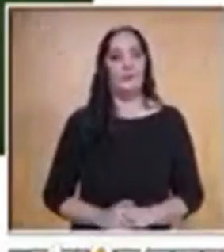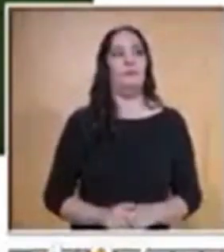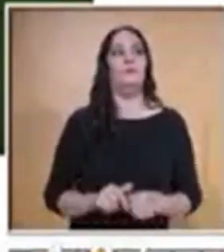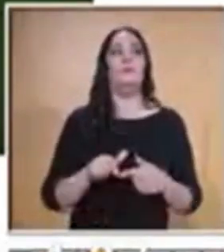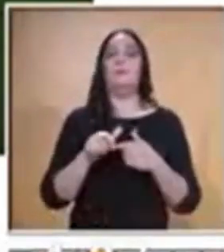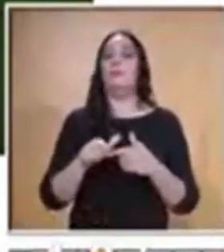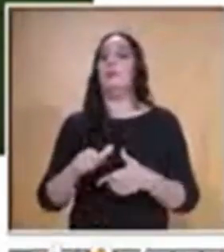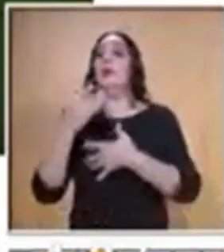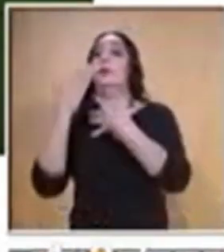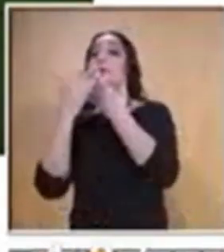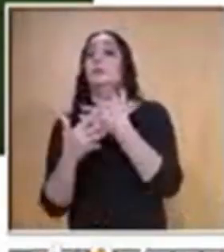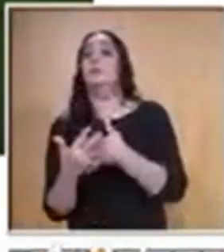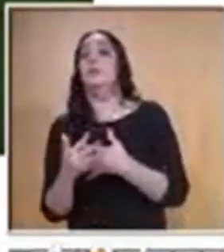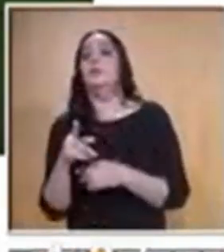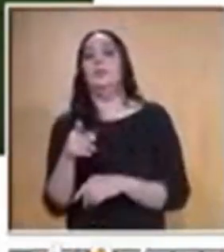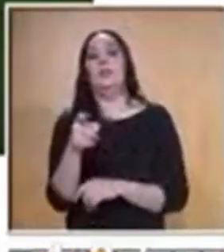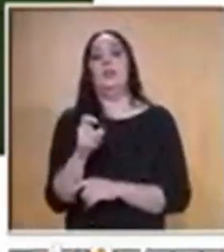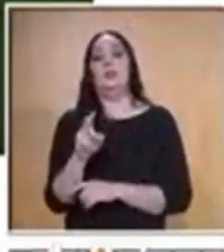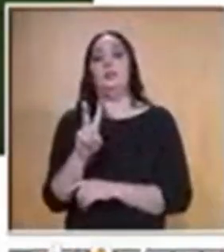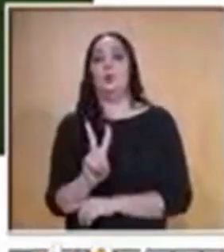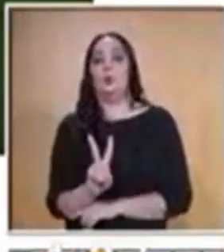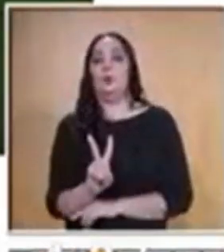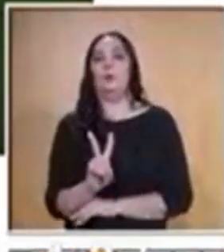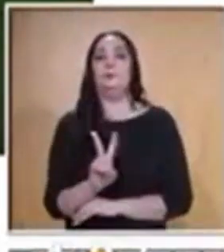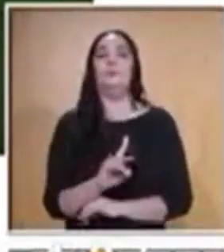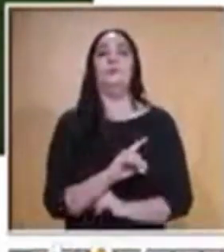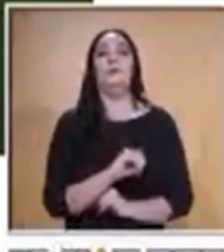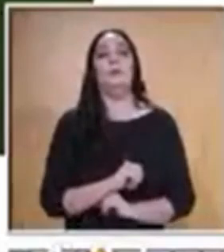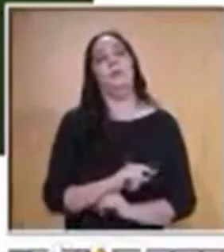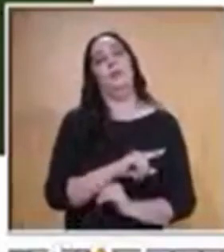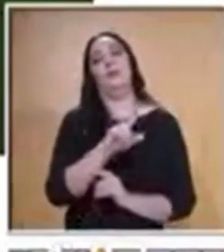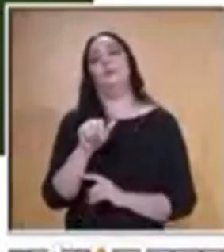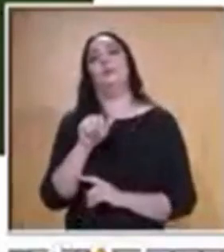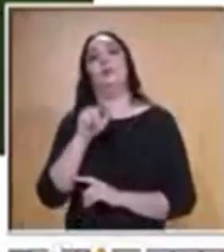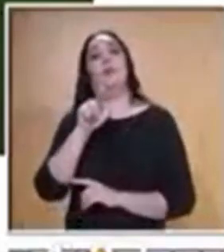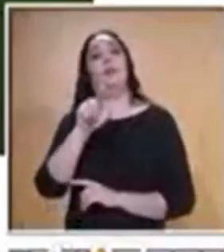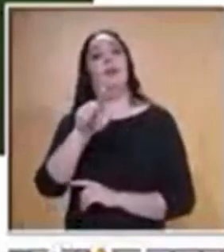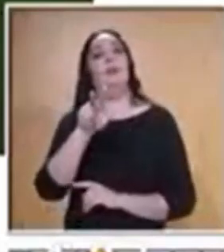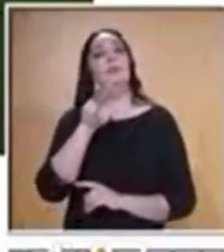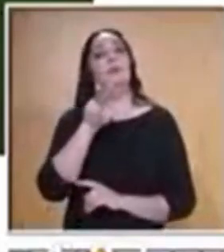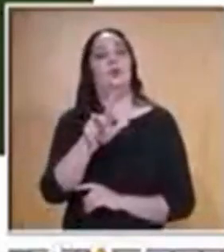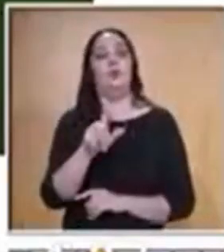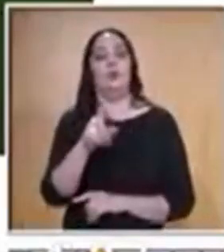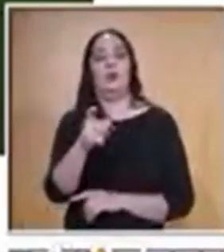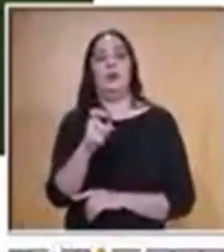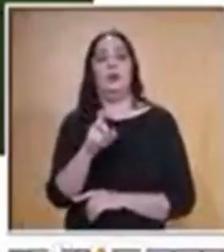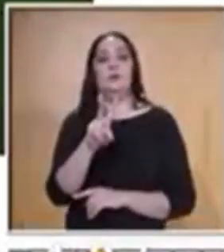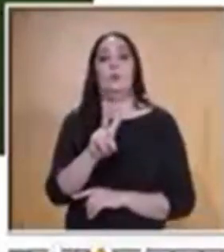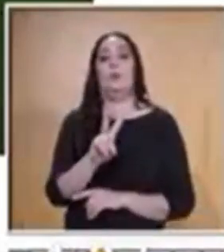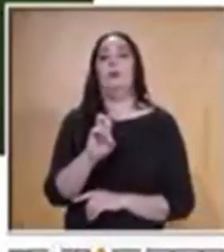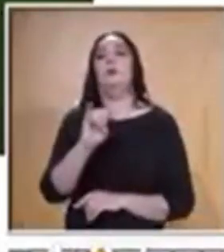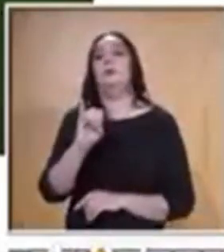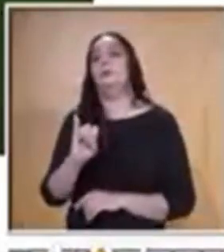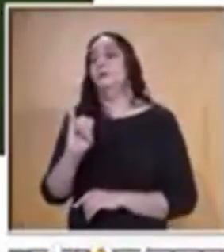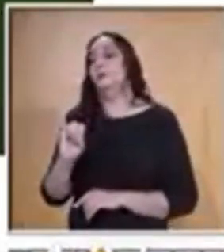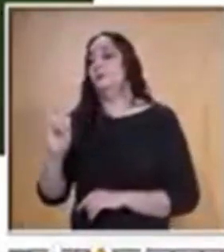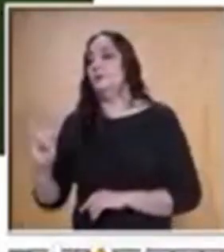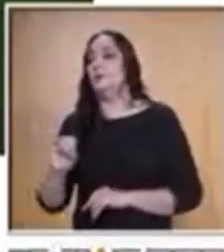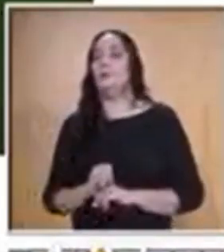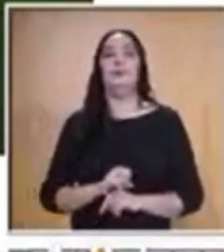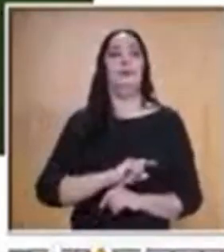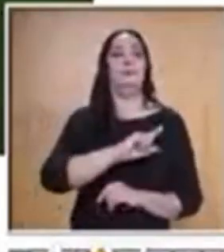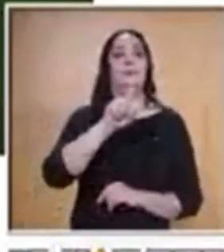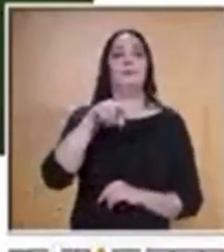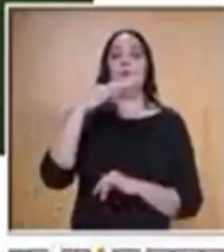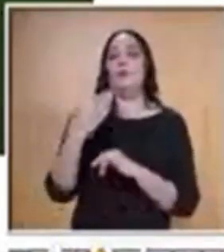Continuaríamos con 15, que es la X y la V. Y luego el 18, X, V y 3Y. Y al